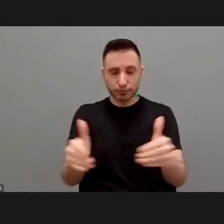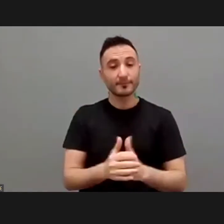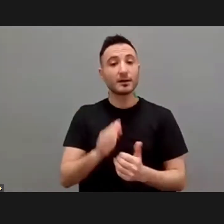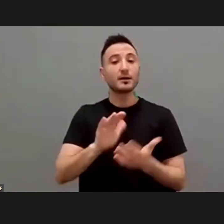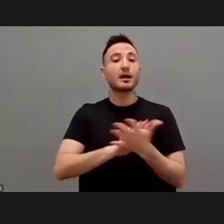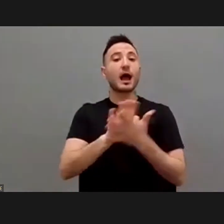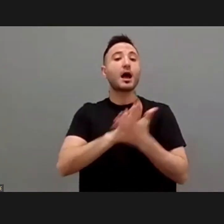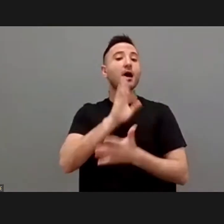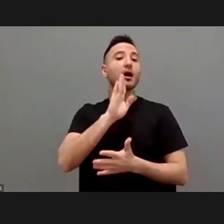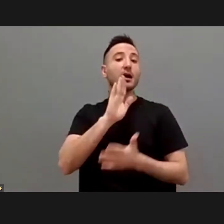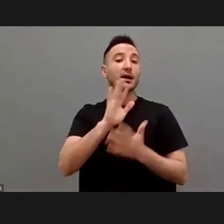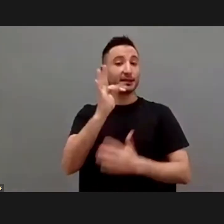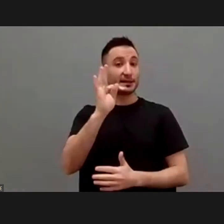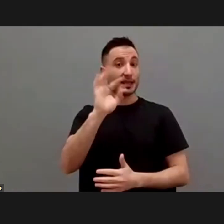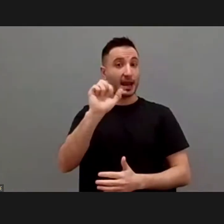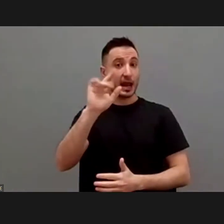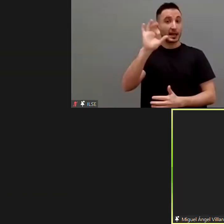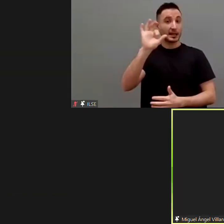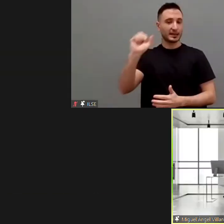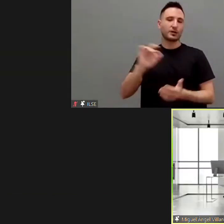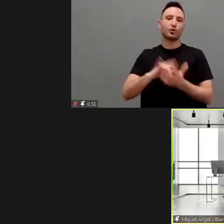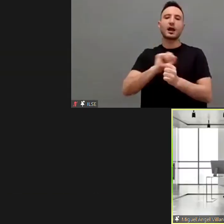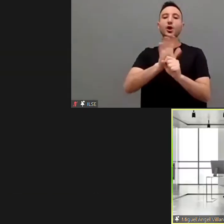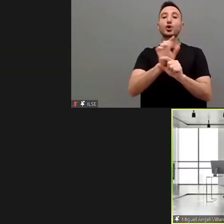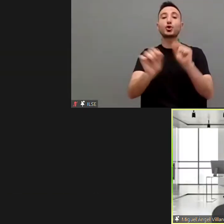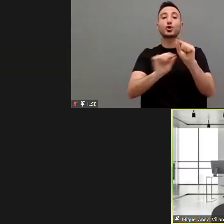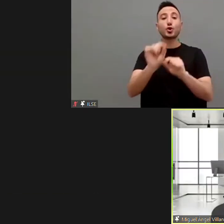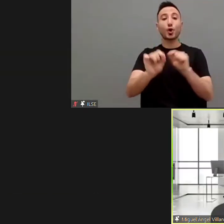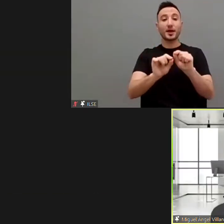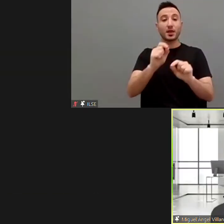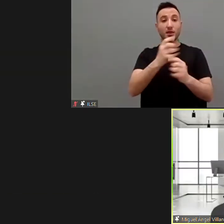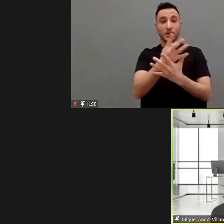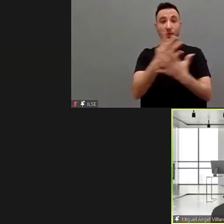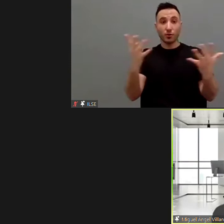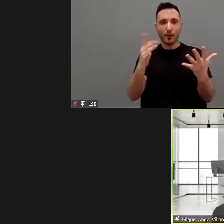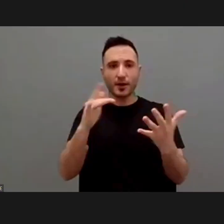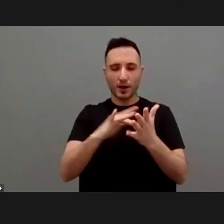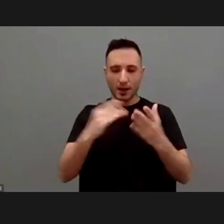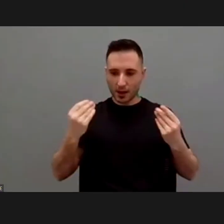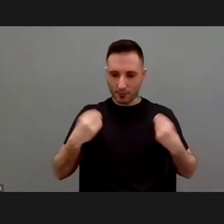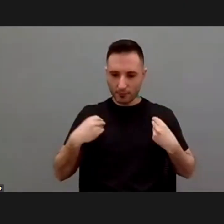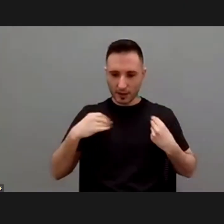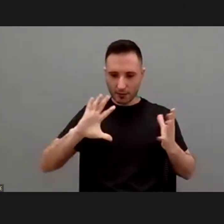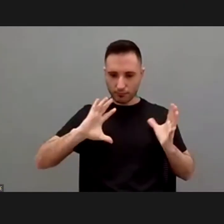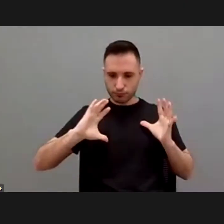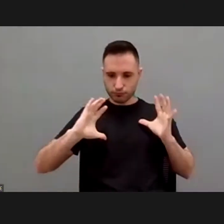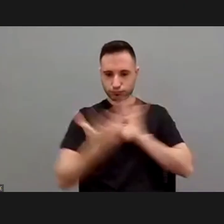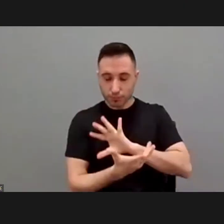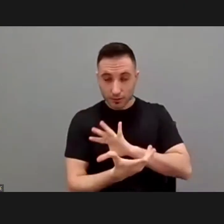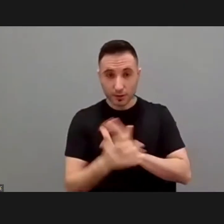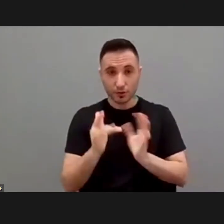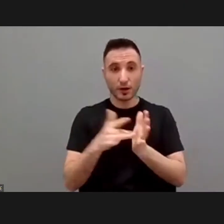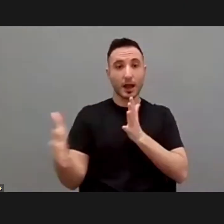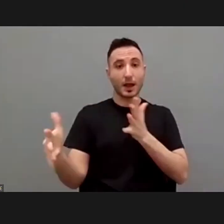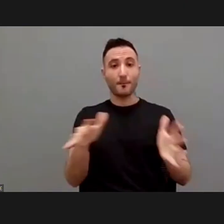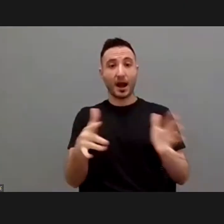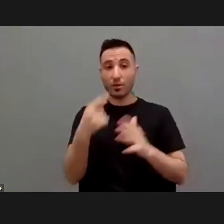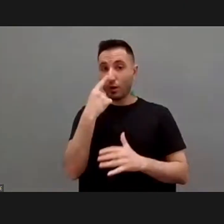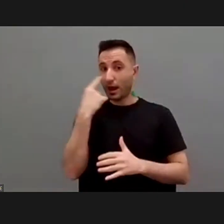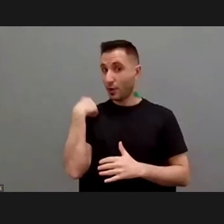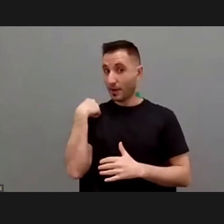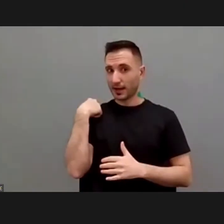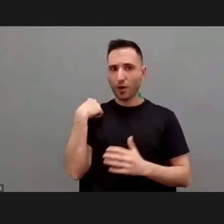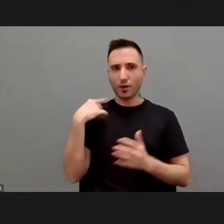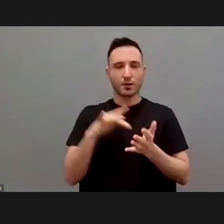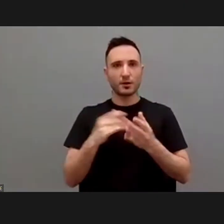la pandemia del COVID-19 ha transformado nuestra vida tal y como la conocíamos antes de marzo de 2020. Aparte